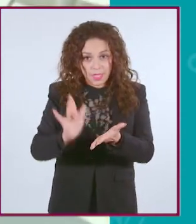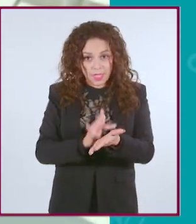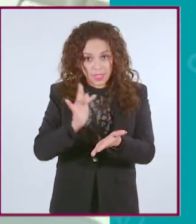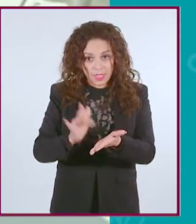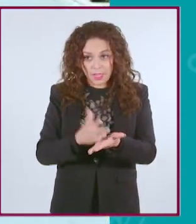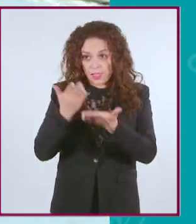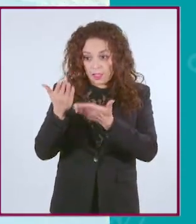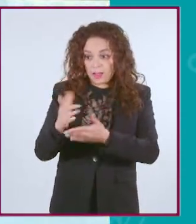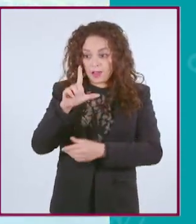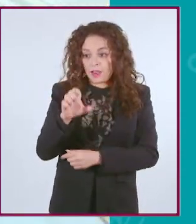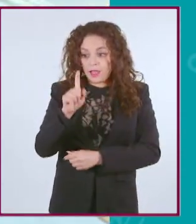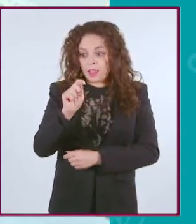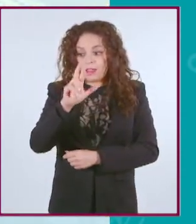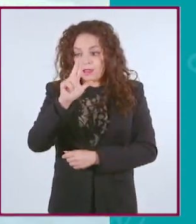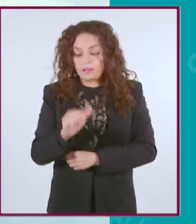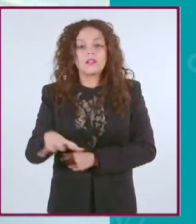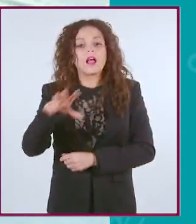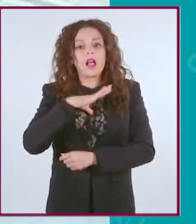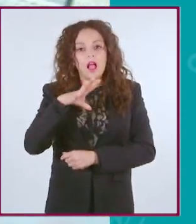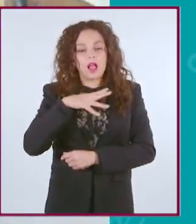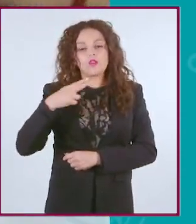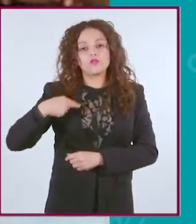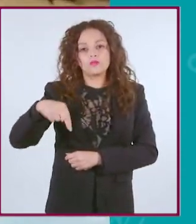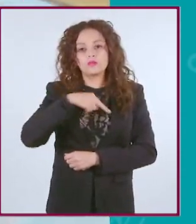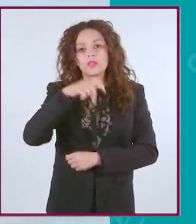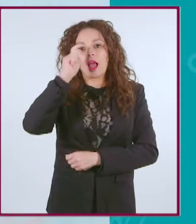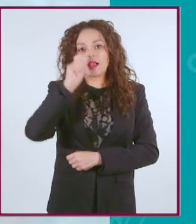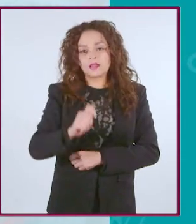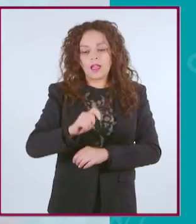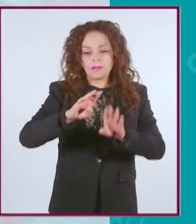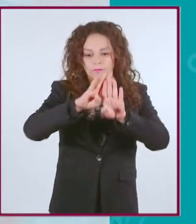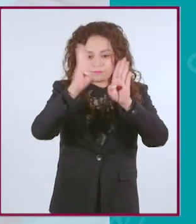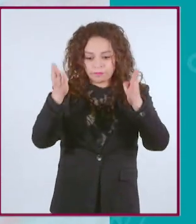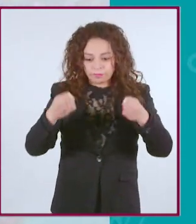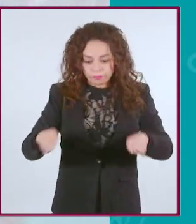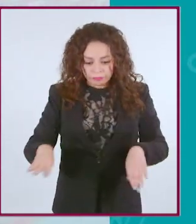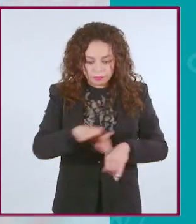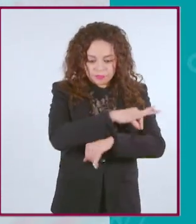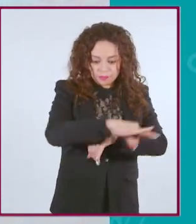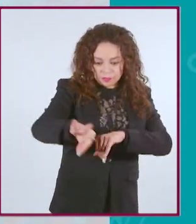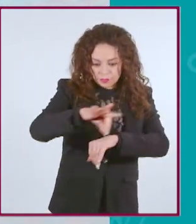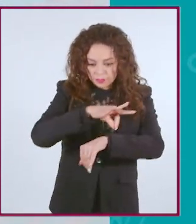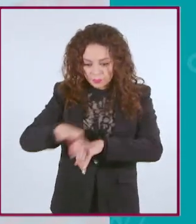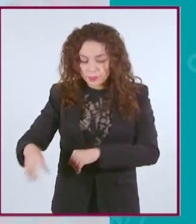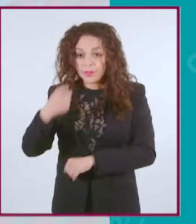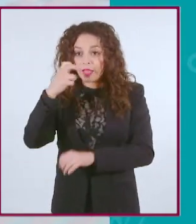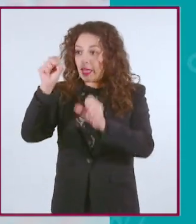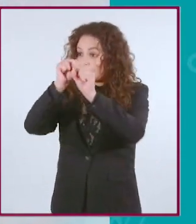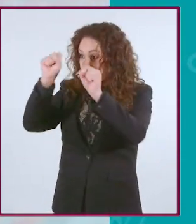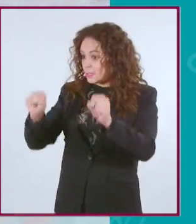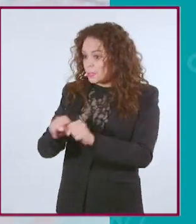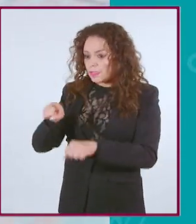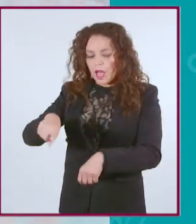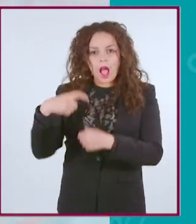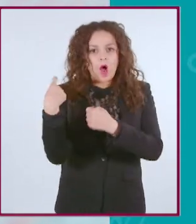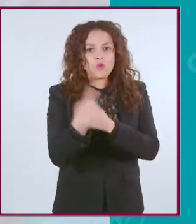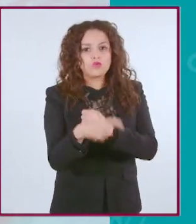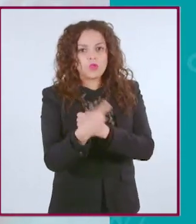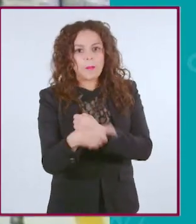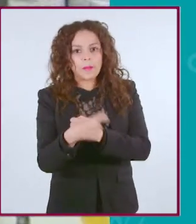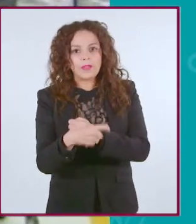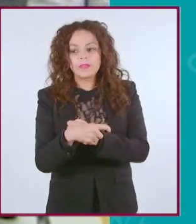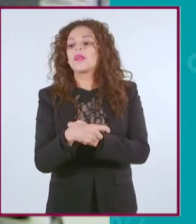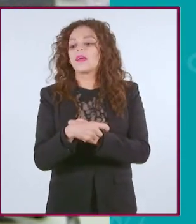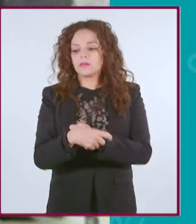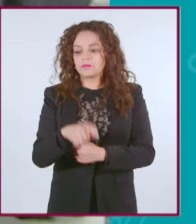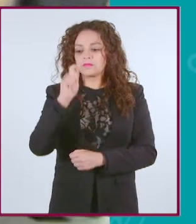sistema Letra, nosotros tenemos los patrones, entonces analizamos por medio del sistema y hace automáticamente, ahí ya con un plotter, saca